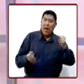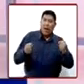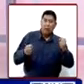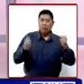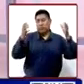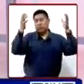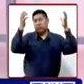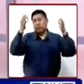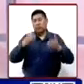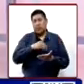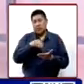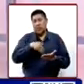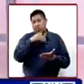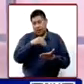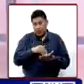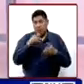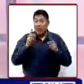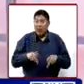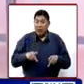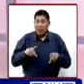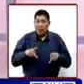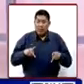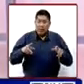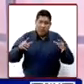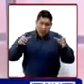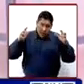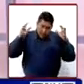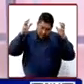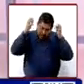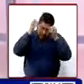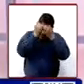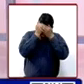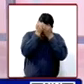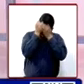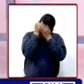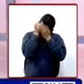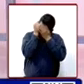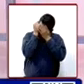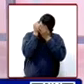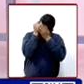en el centro de la ciudad de la paz Los transeuntes realmente están